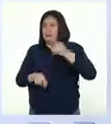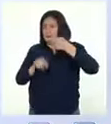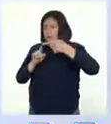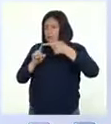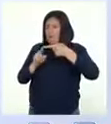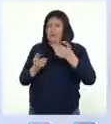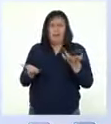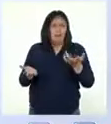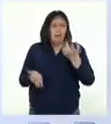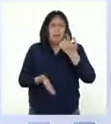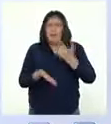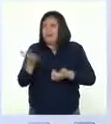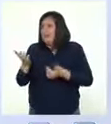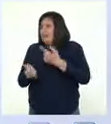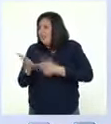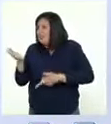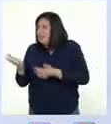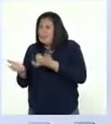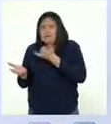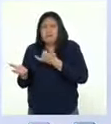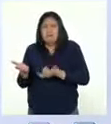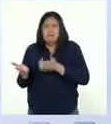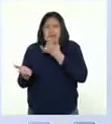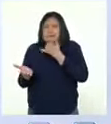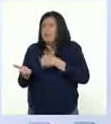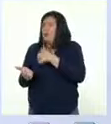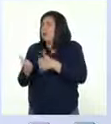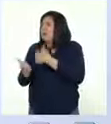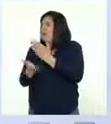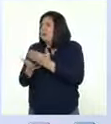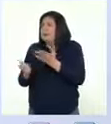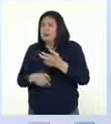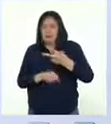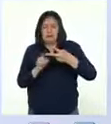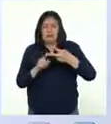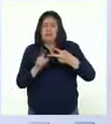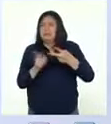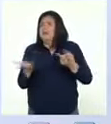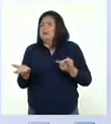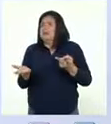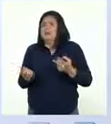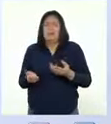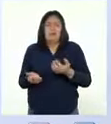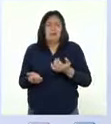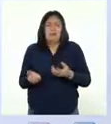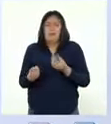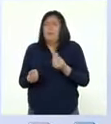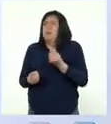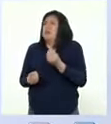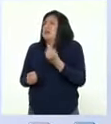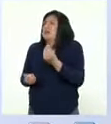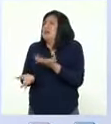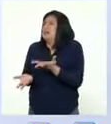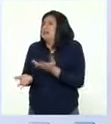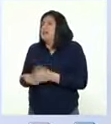Primero, ¿cuál es la situación? Segundo, ¿por qué sucede esta